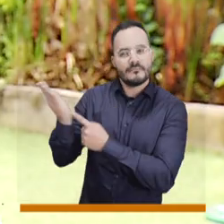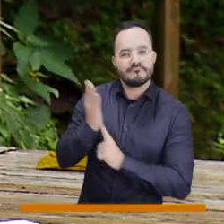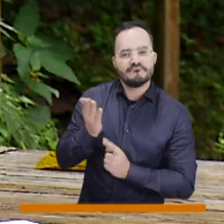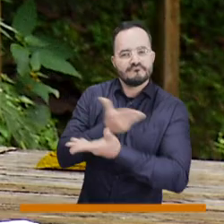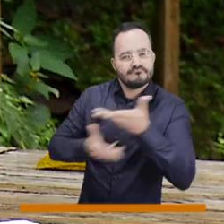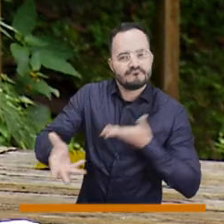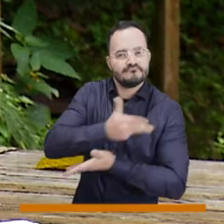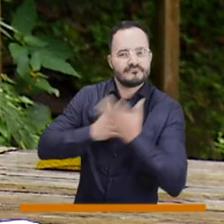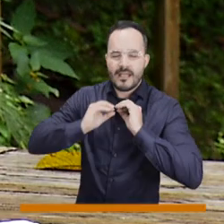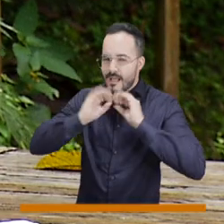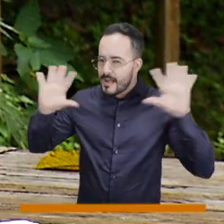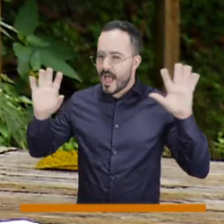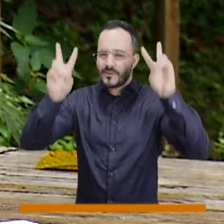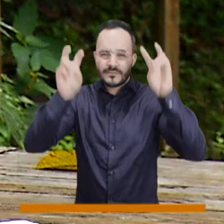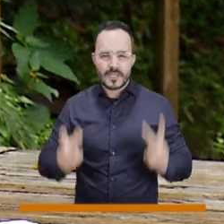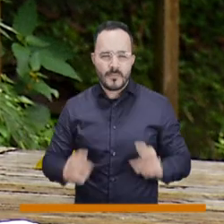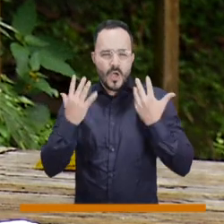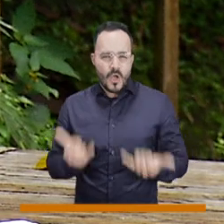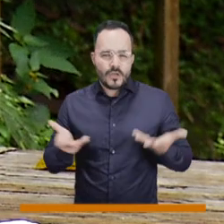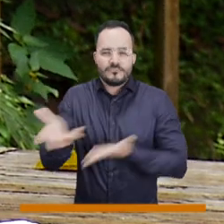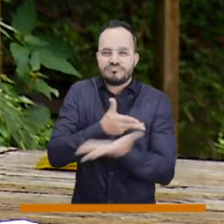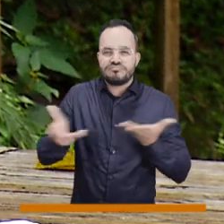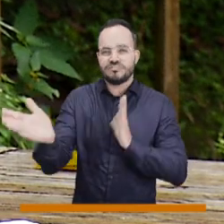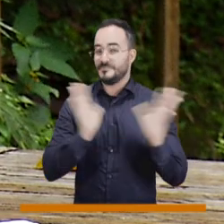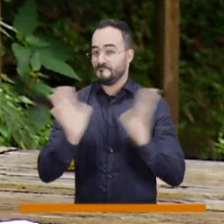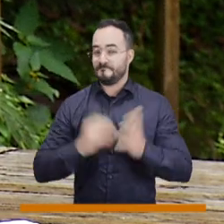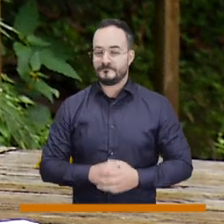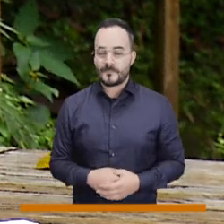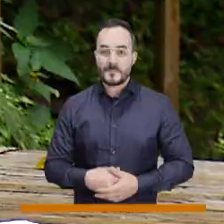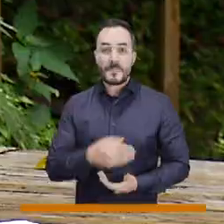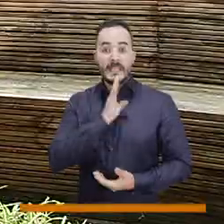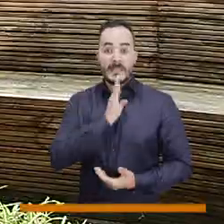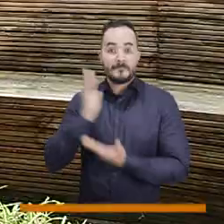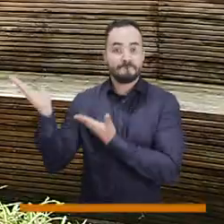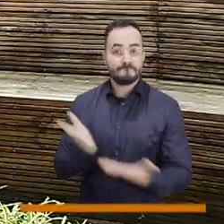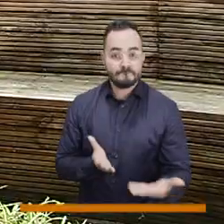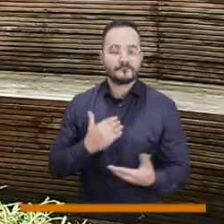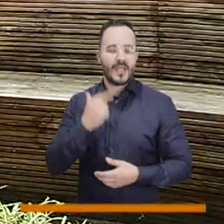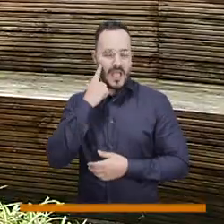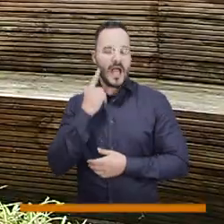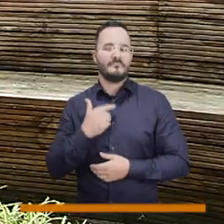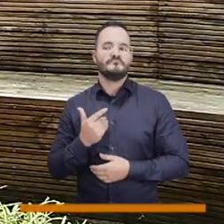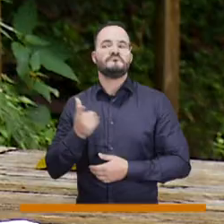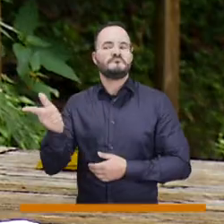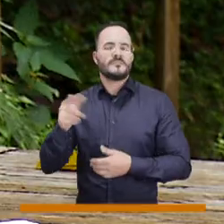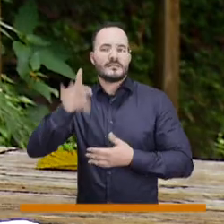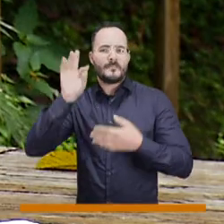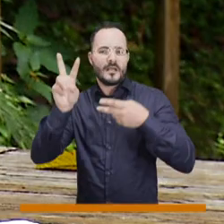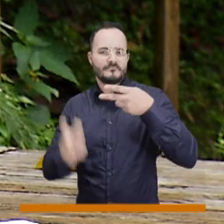temas por los cuales nos encontramos hoy aquí, congregados. Y lo acompaña precisamente para hablar de esos temas que